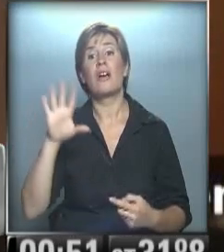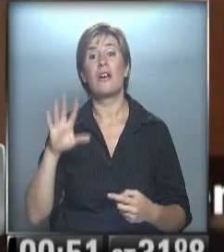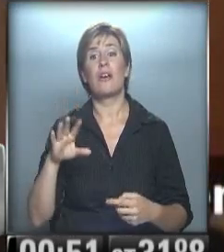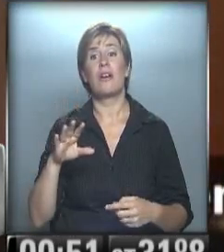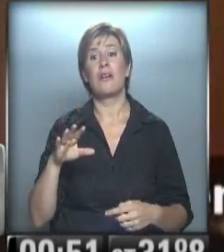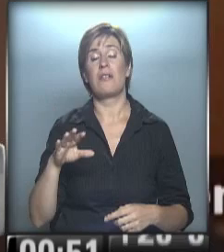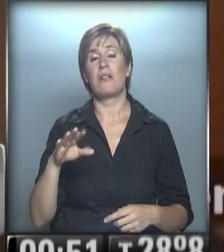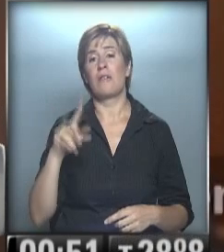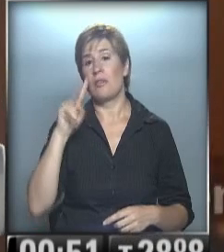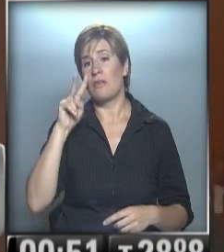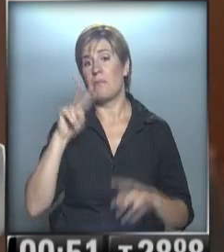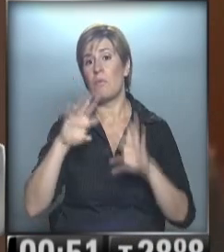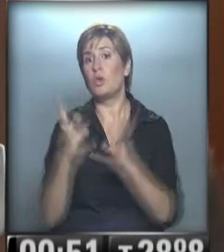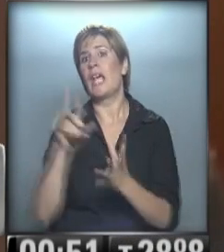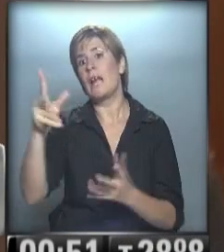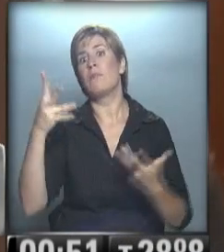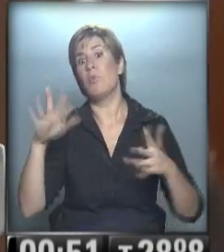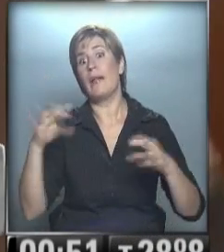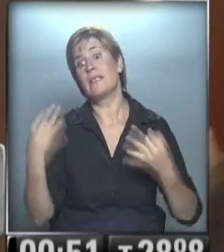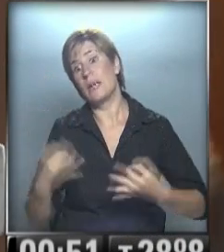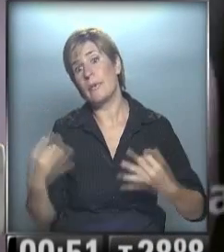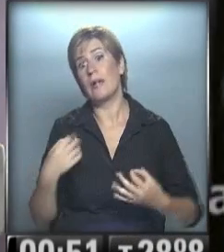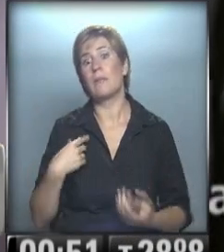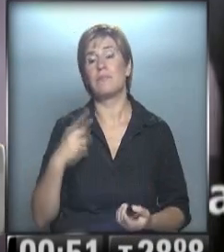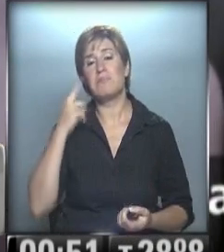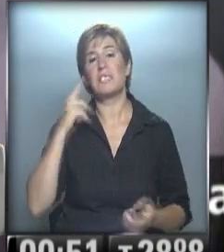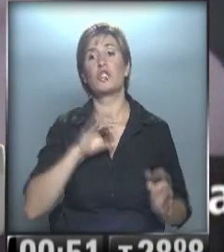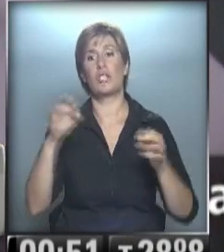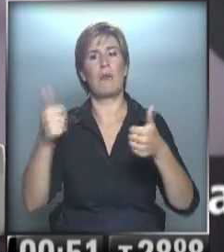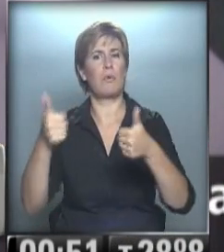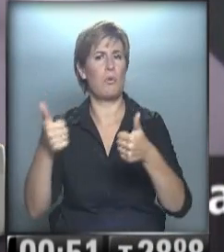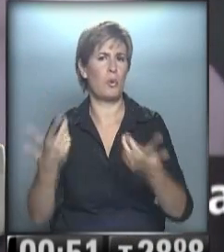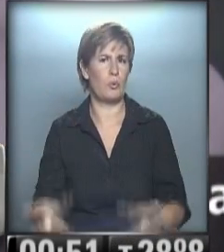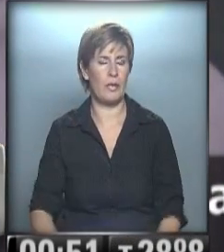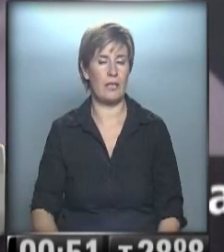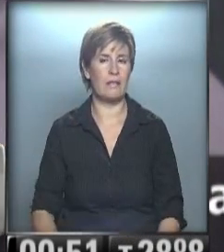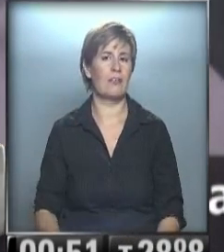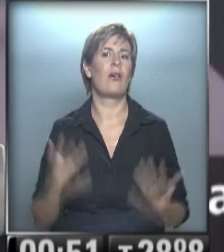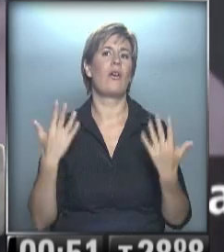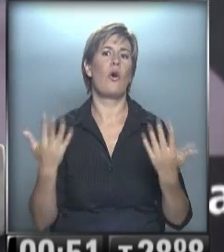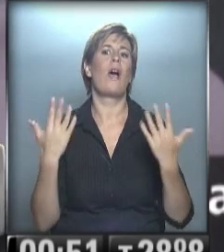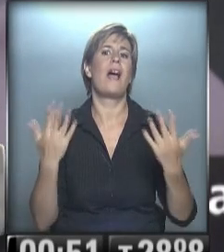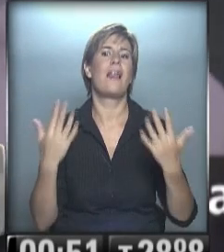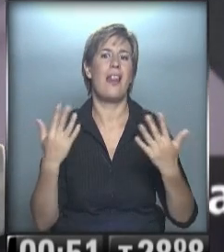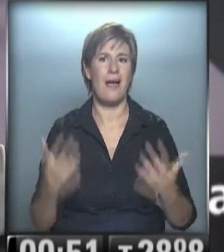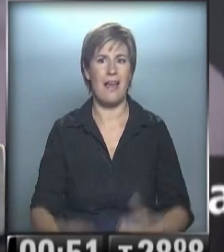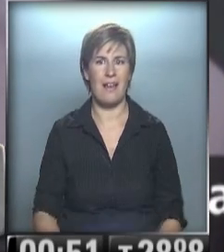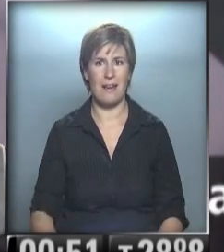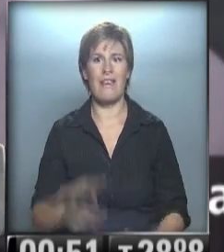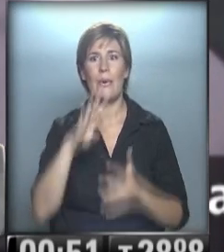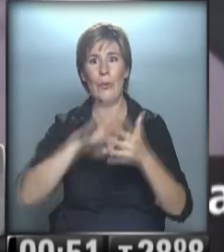de todo, es muy difícil, pero creo que llevamos bien. Ojalá que sea un gran año del Barcelona